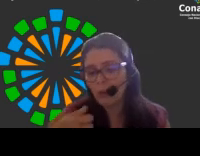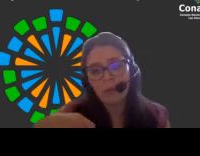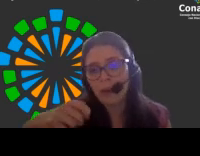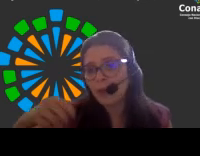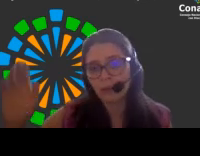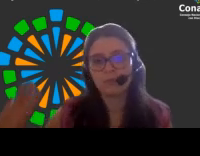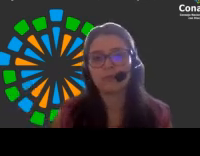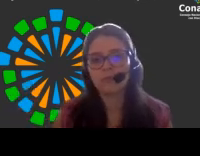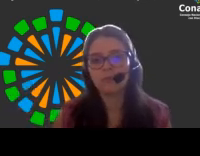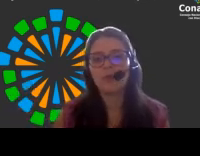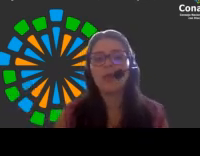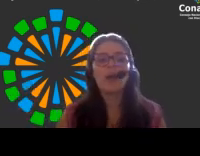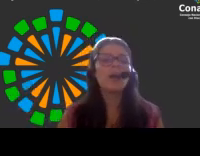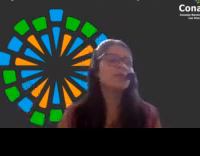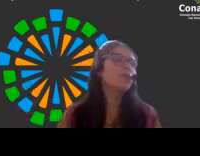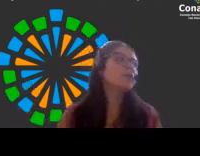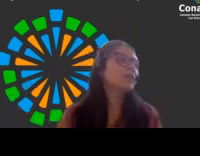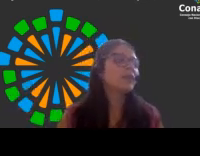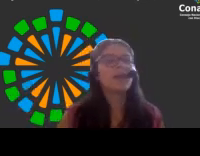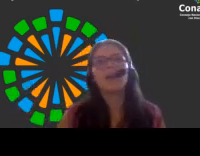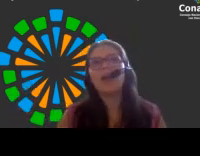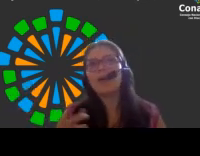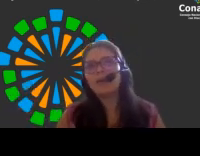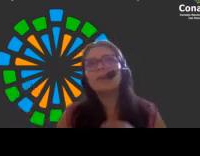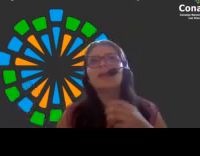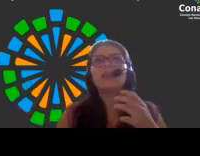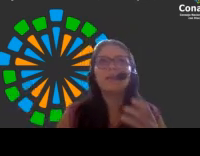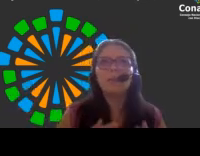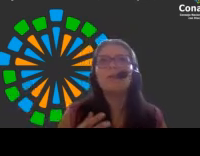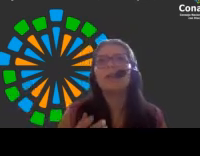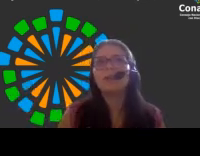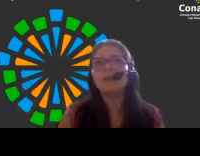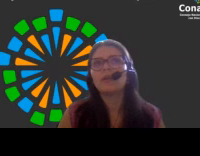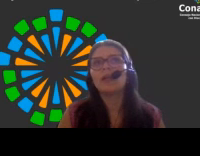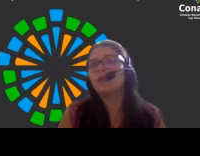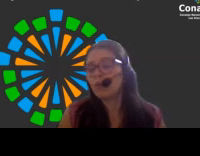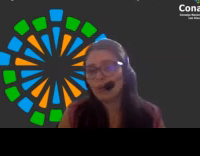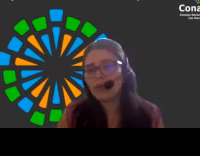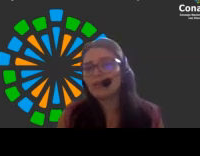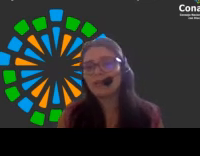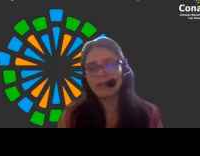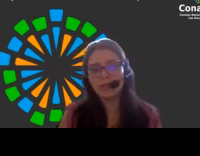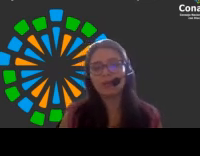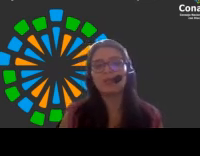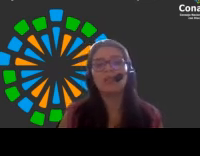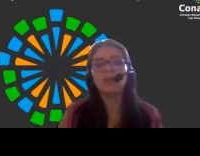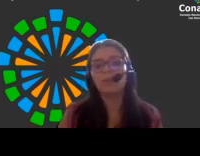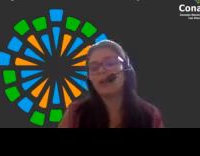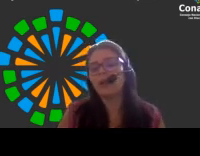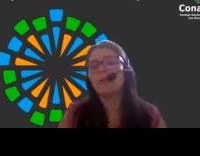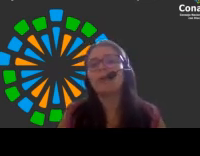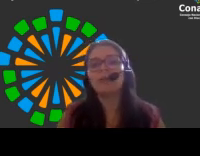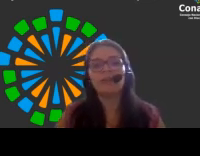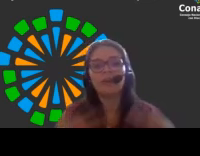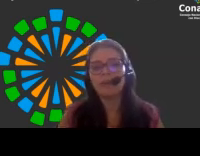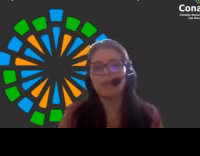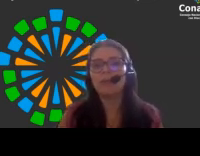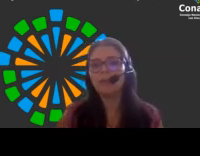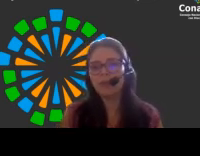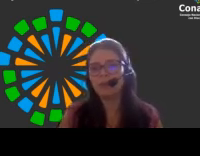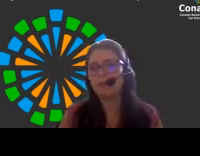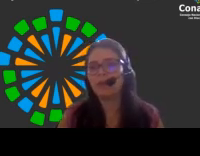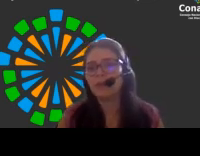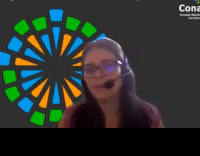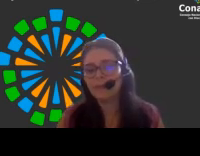la computadora o a mano Ah no es que cada vez verdad hay que ir como viendo no es sencillo si por ejemplo hay